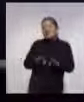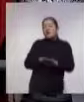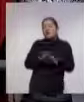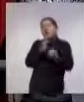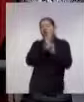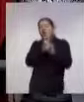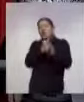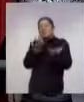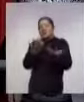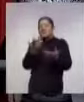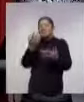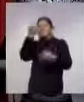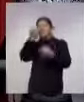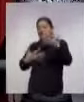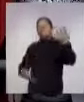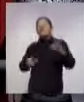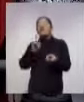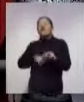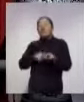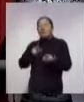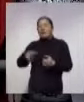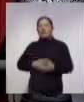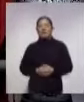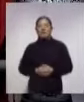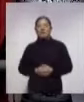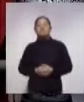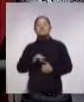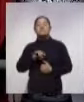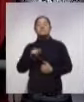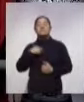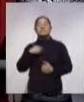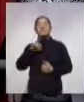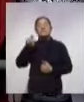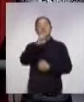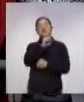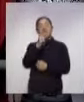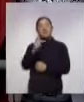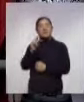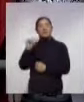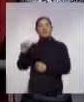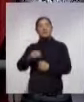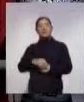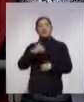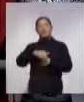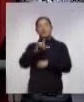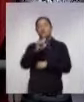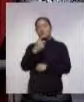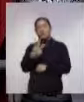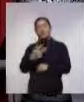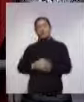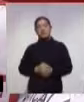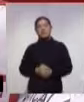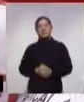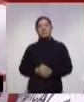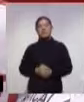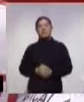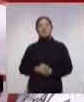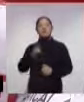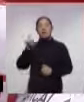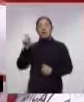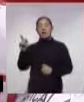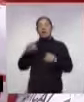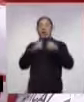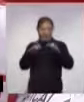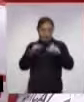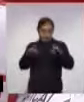línea? En fin, ¿dónde están ubicados? Claro, estamos ubicados en San Pablo Petatitlán, número 28. Ahí están